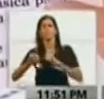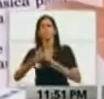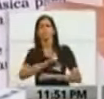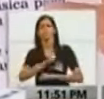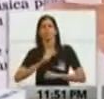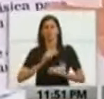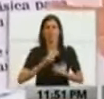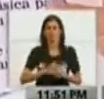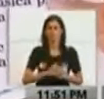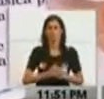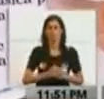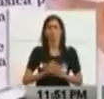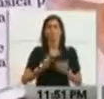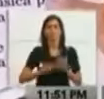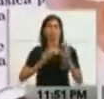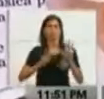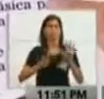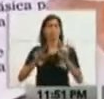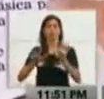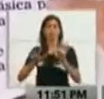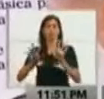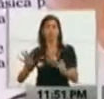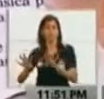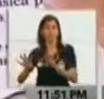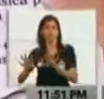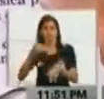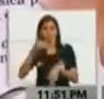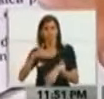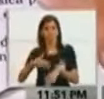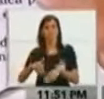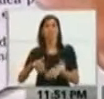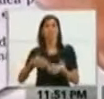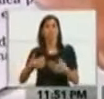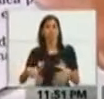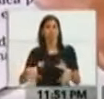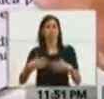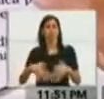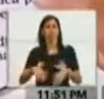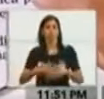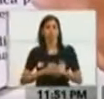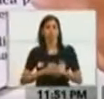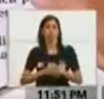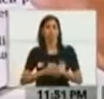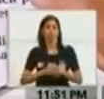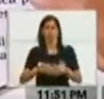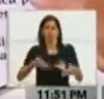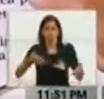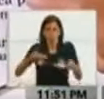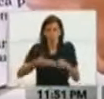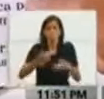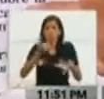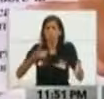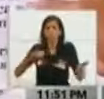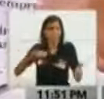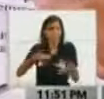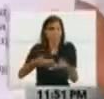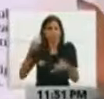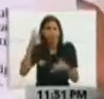89 y venía galopando en el potro de Zamora, de Bolívar y de Miranda y